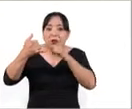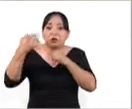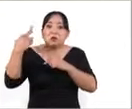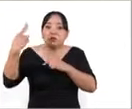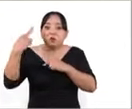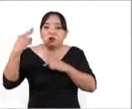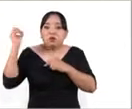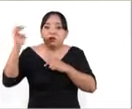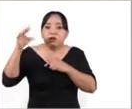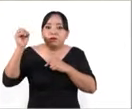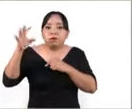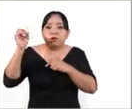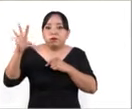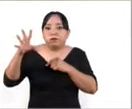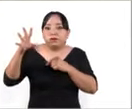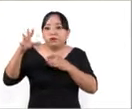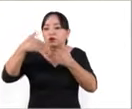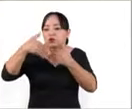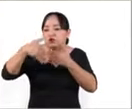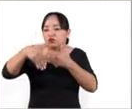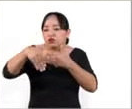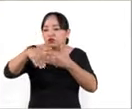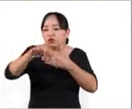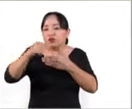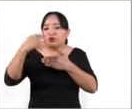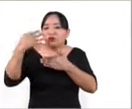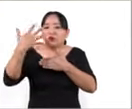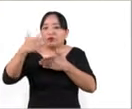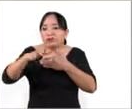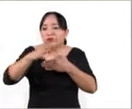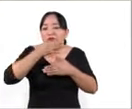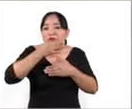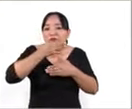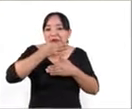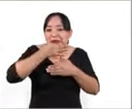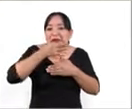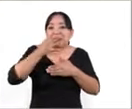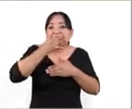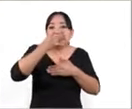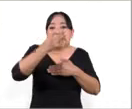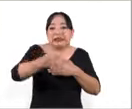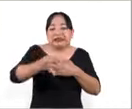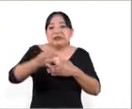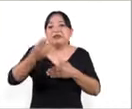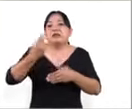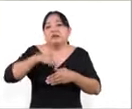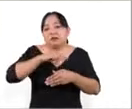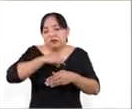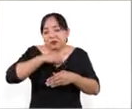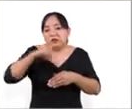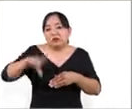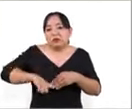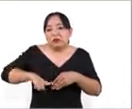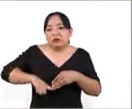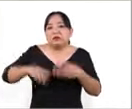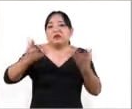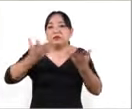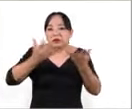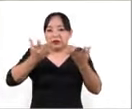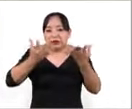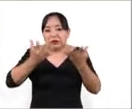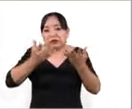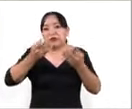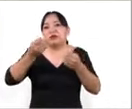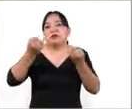10, 15 minutos después de que ocurrió el sismo. Entonces, lo que estamos haciendo junto con el gobierno federal, y ahí la colaboración con la secretaria Rosa